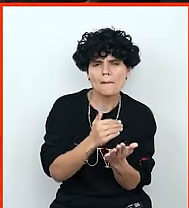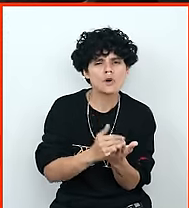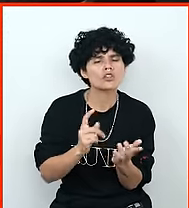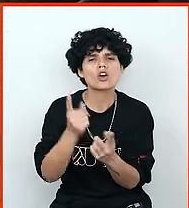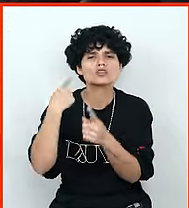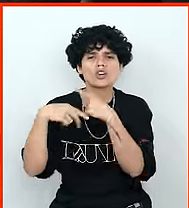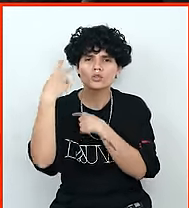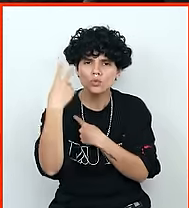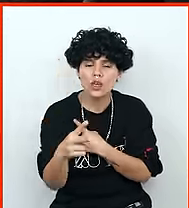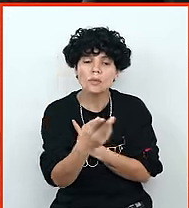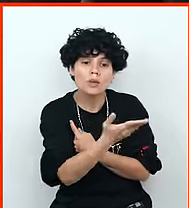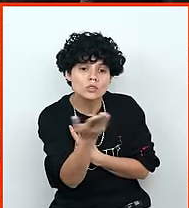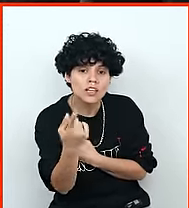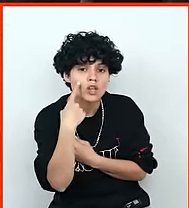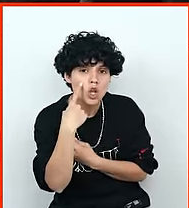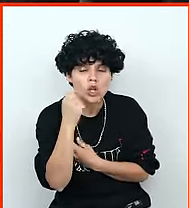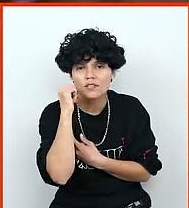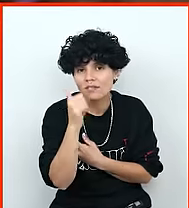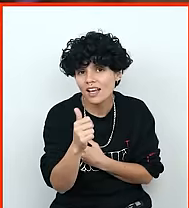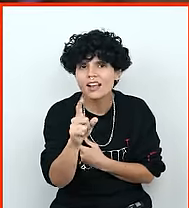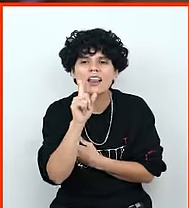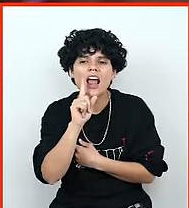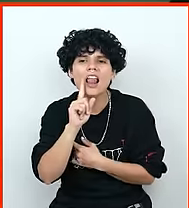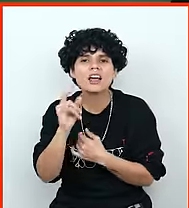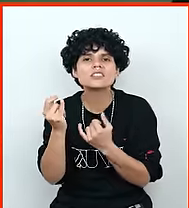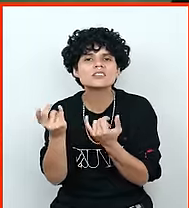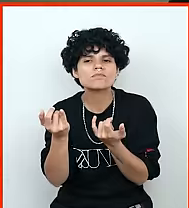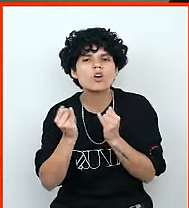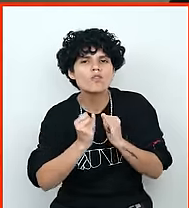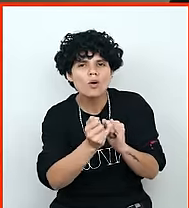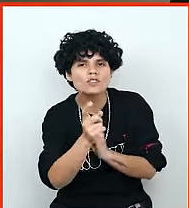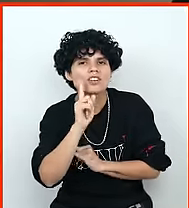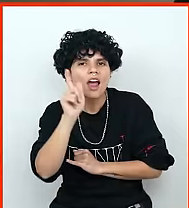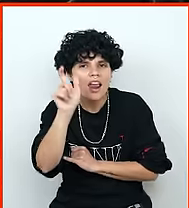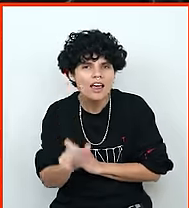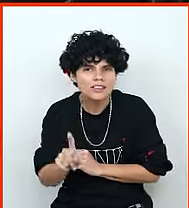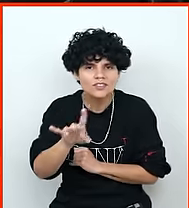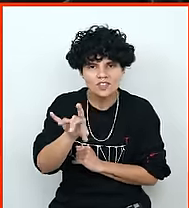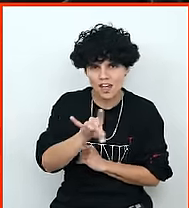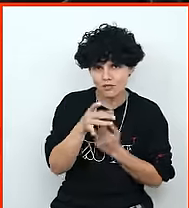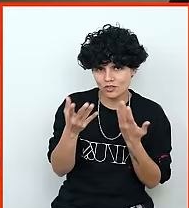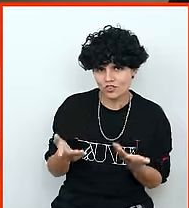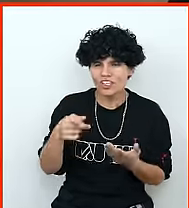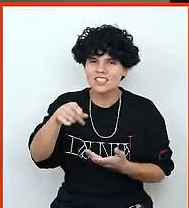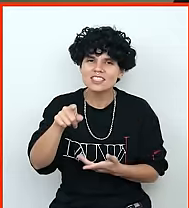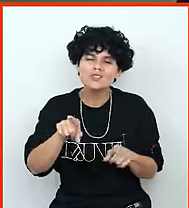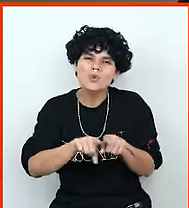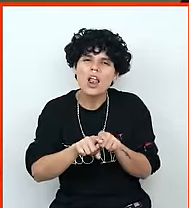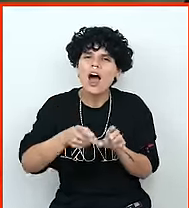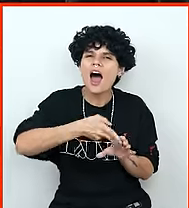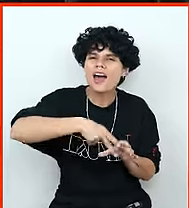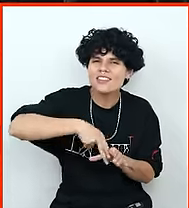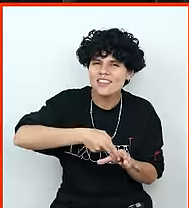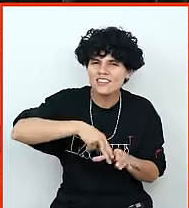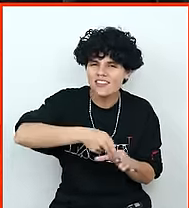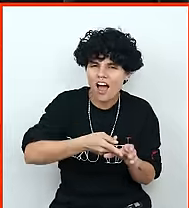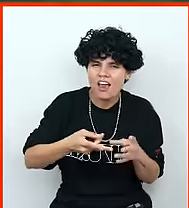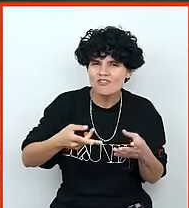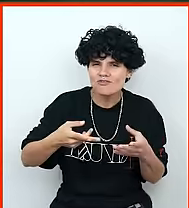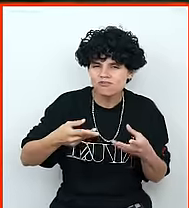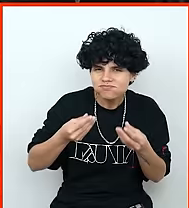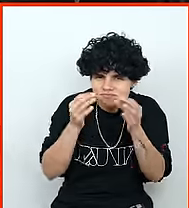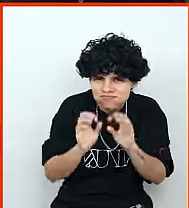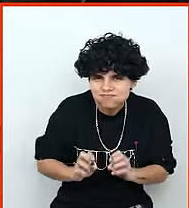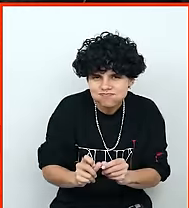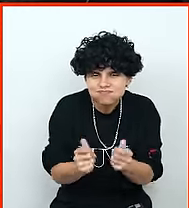para presentar y que ustedes conozcan algunos datos de nuestro invitado de hoy día. Le damos la bienvenida a este artesano del rap en exclusiva,